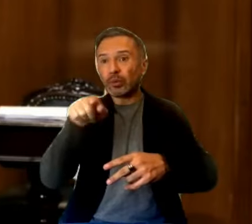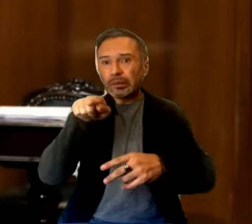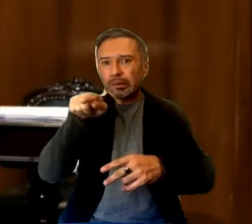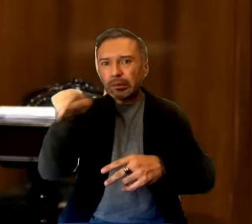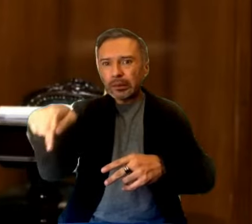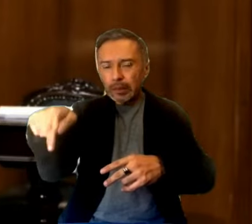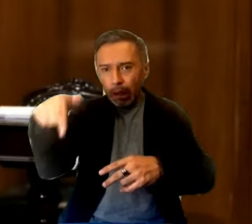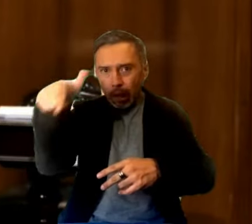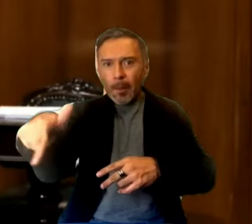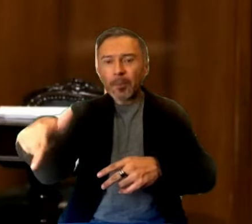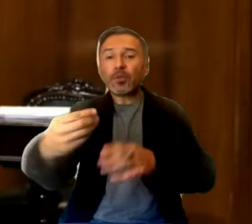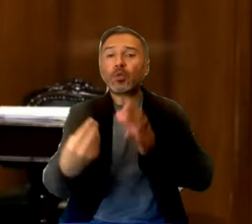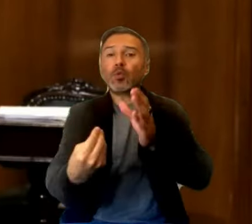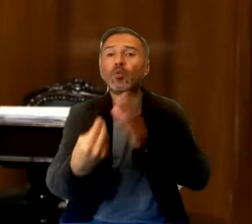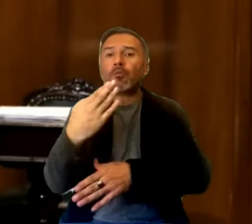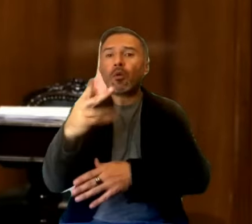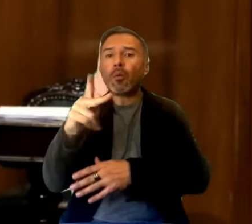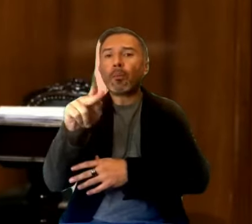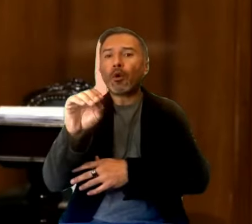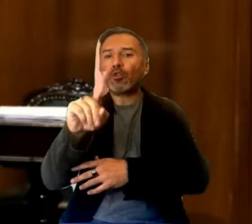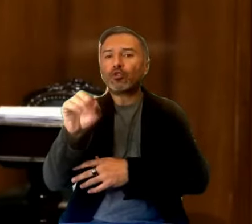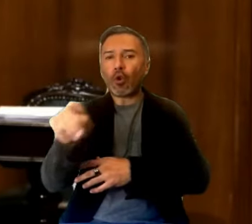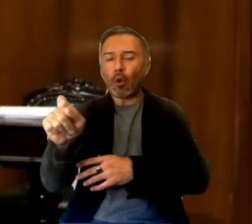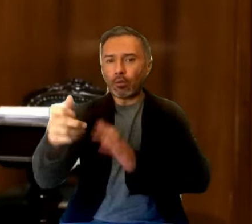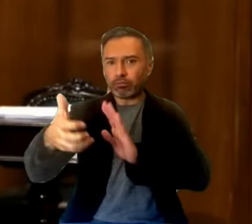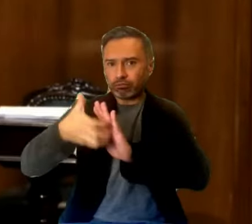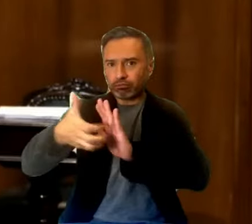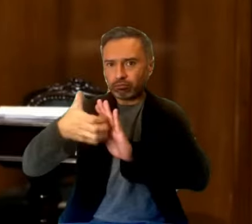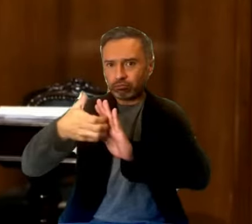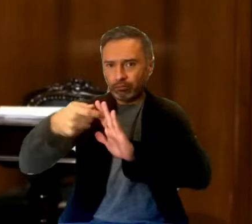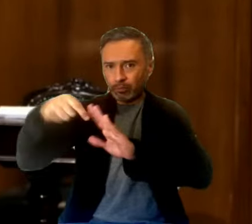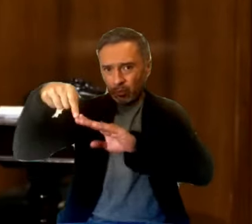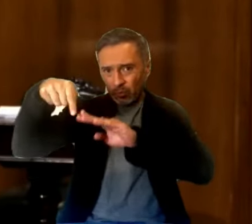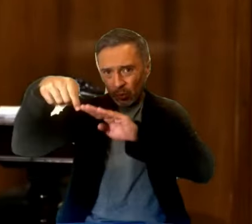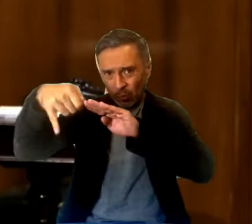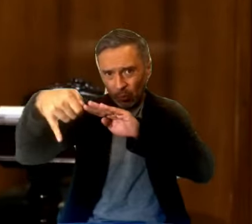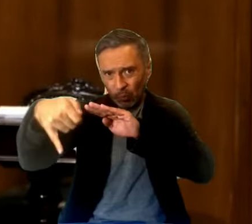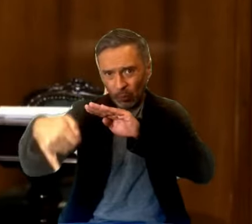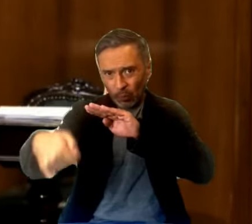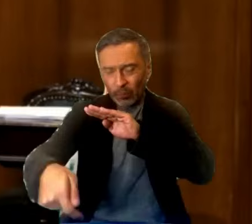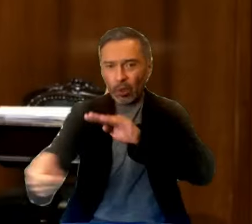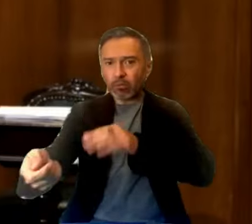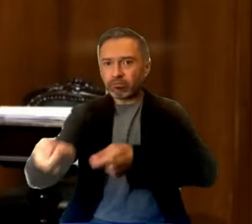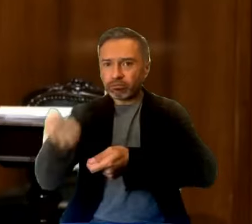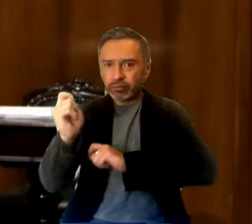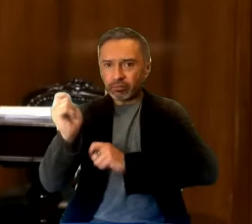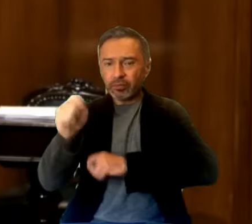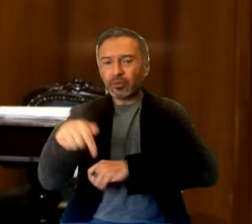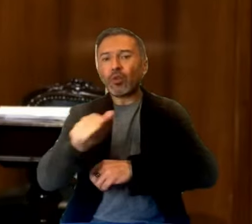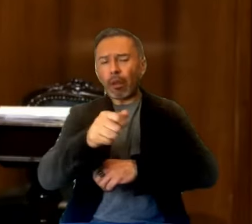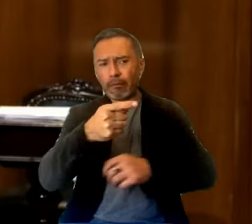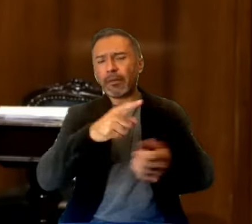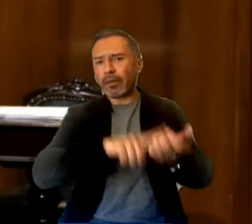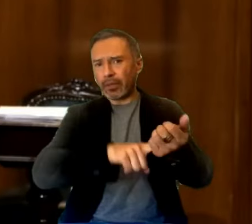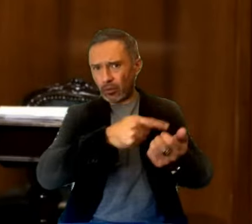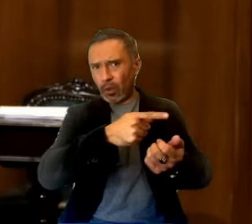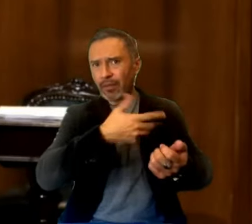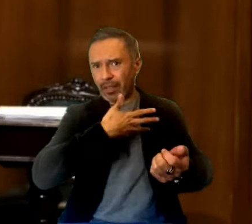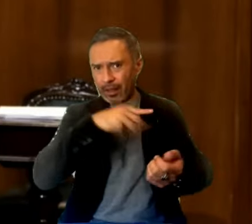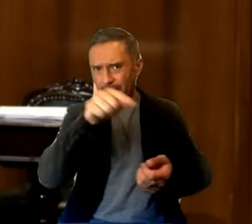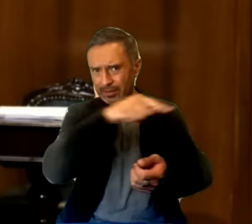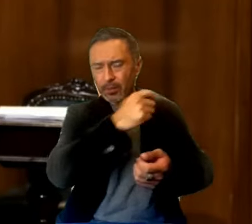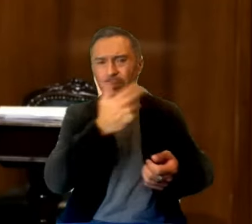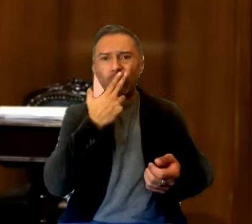y mantenimiento de los existentes. Planteamos que en esta agenda propuesta